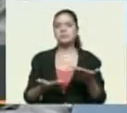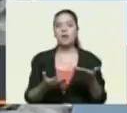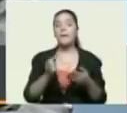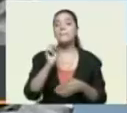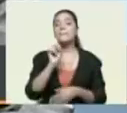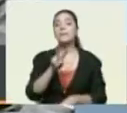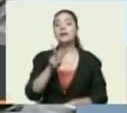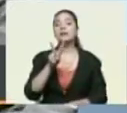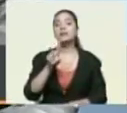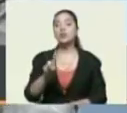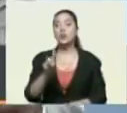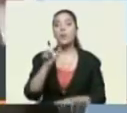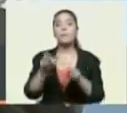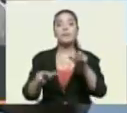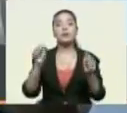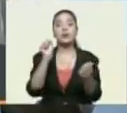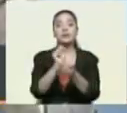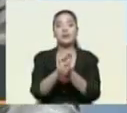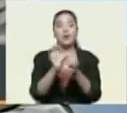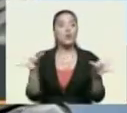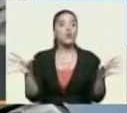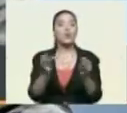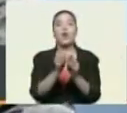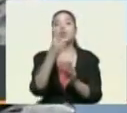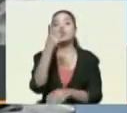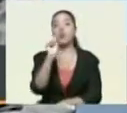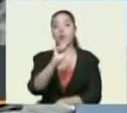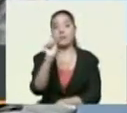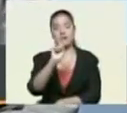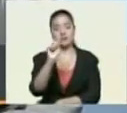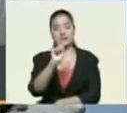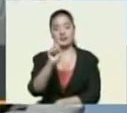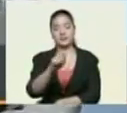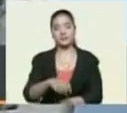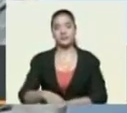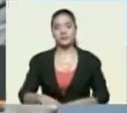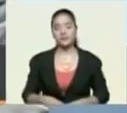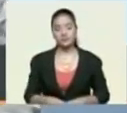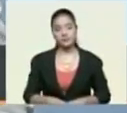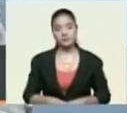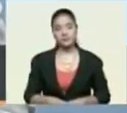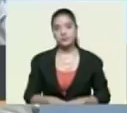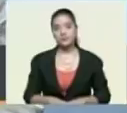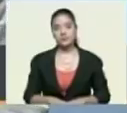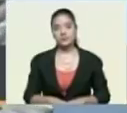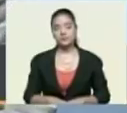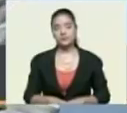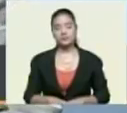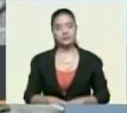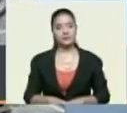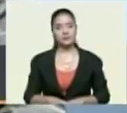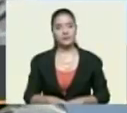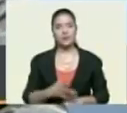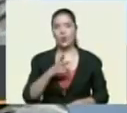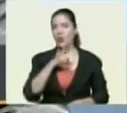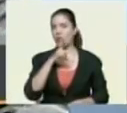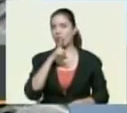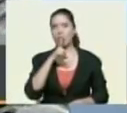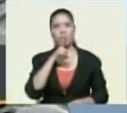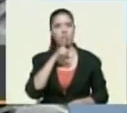21 detenidos en solo 2 meses por este terrible